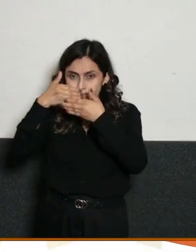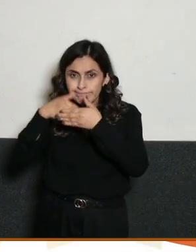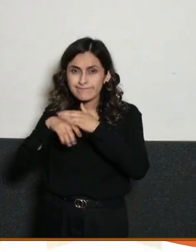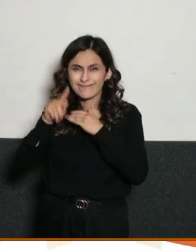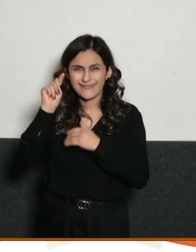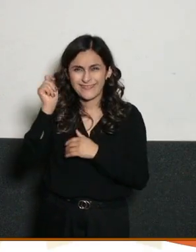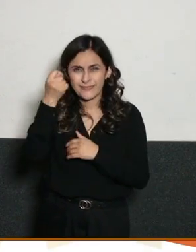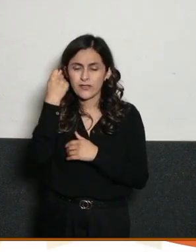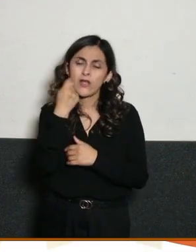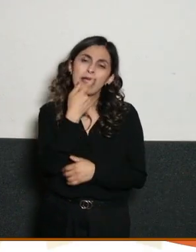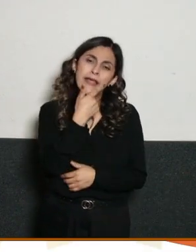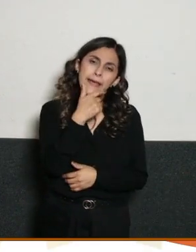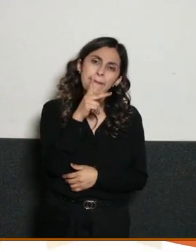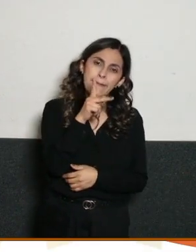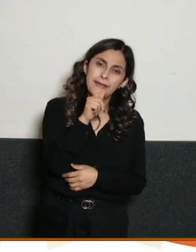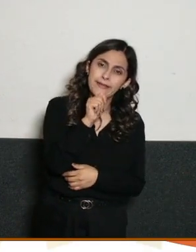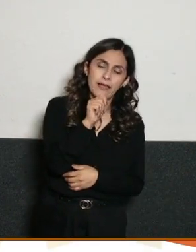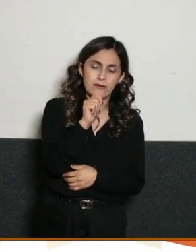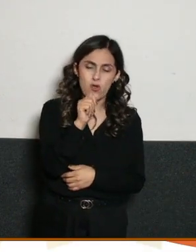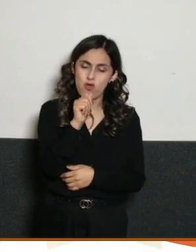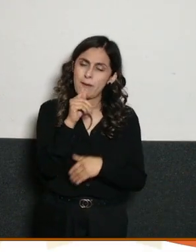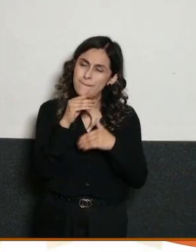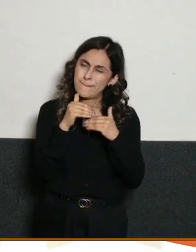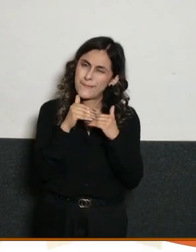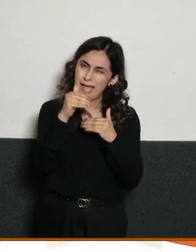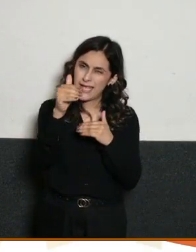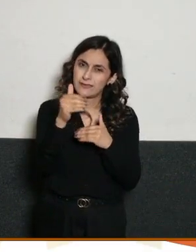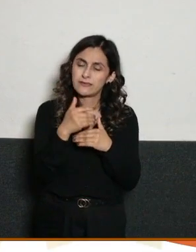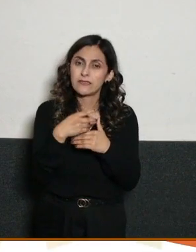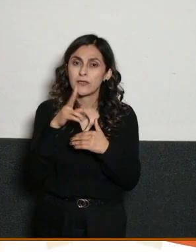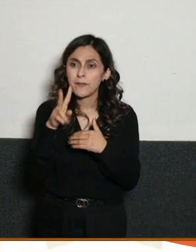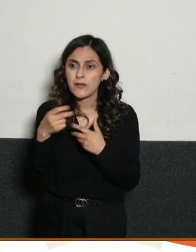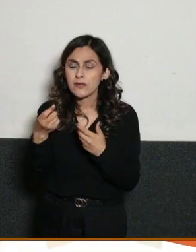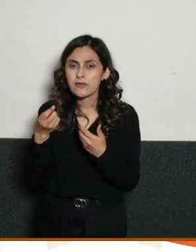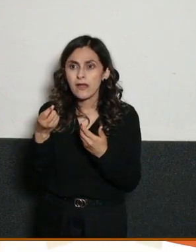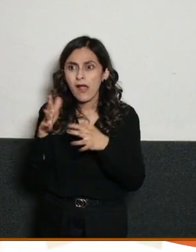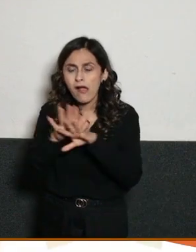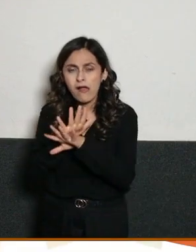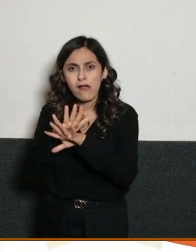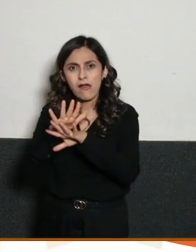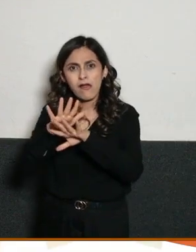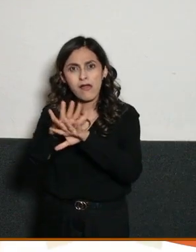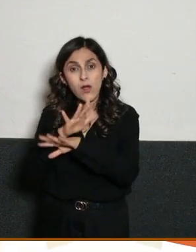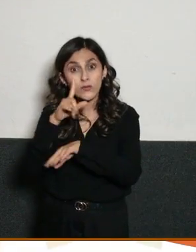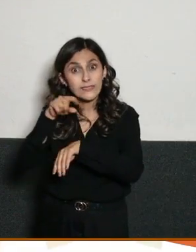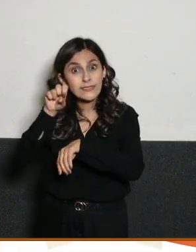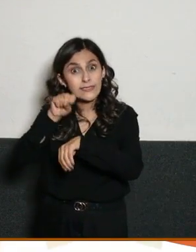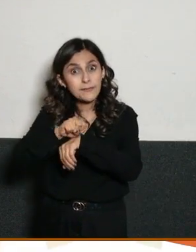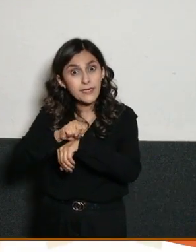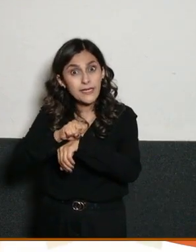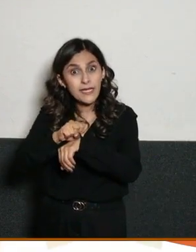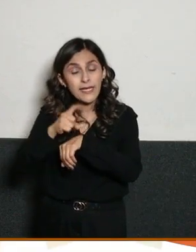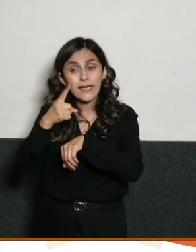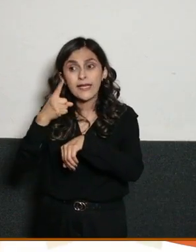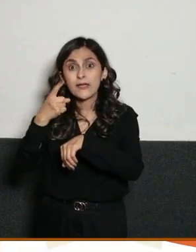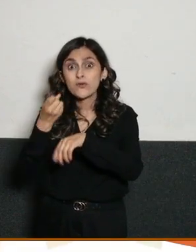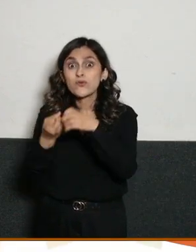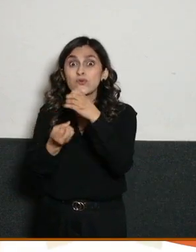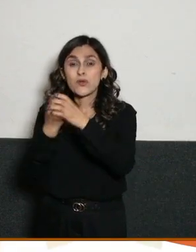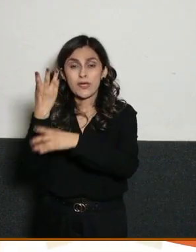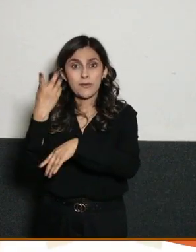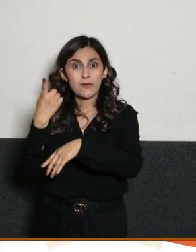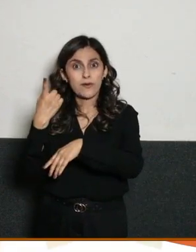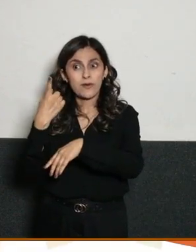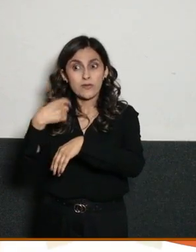de ChatGPT, dices, caray, o sea, es que esto cambia cada semana. Cada semana hay un nuevo modelo, cada semana hay